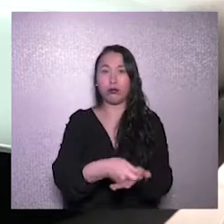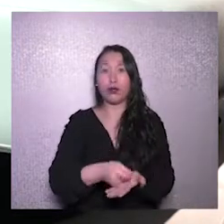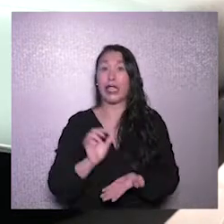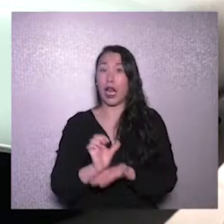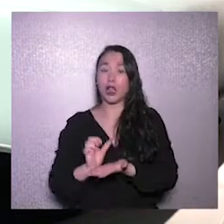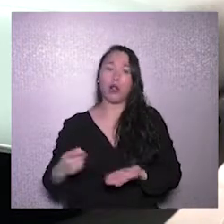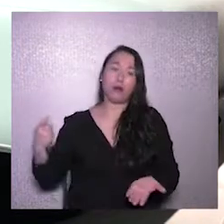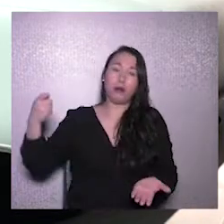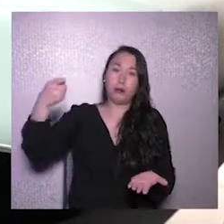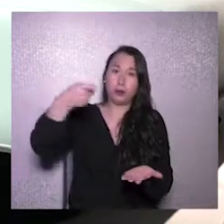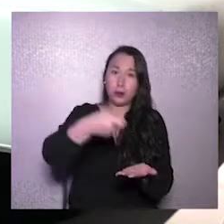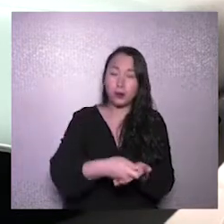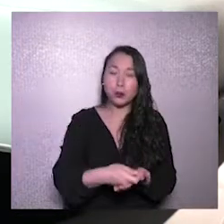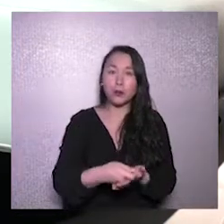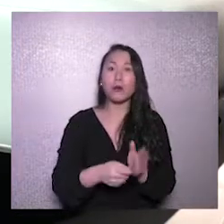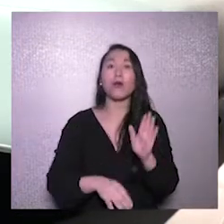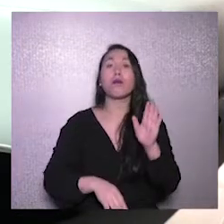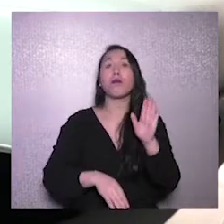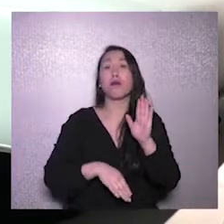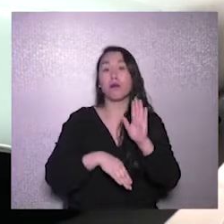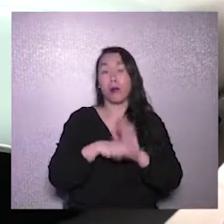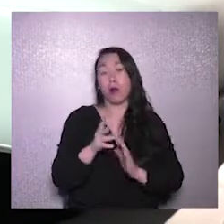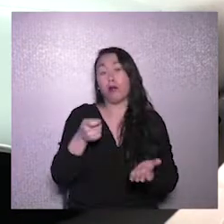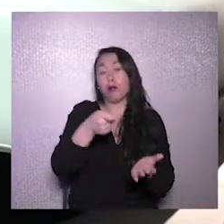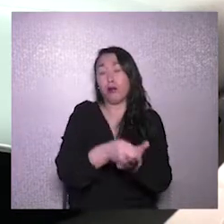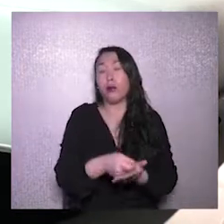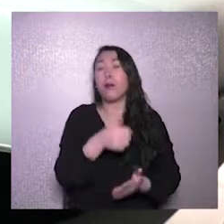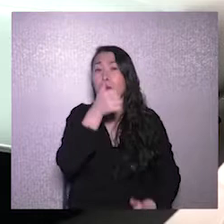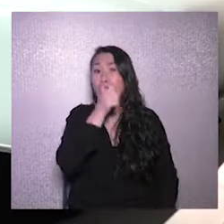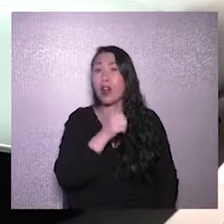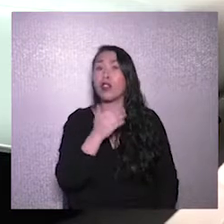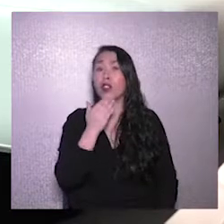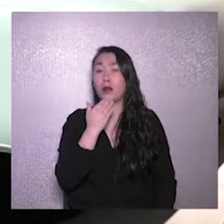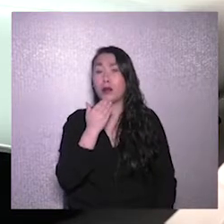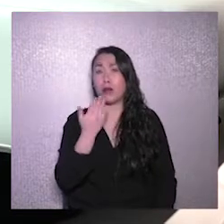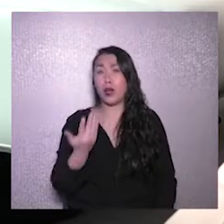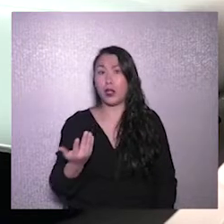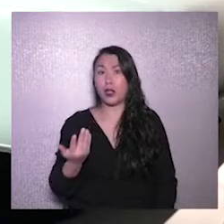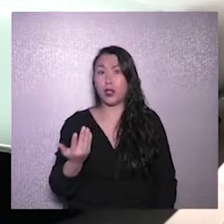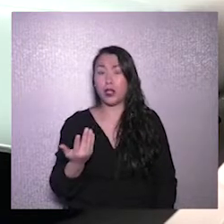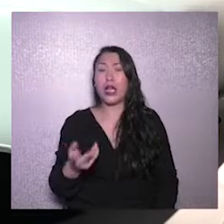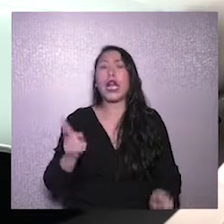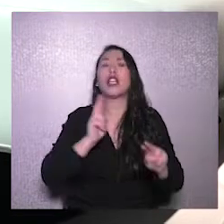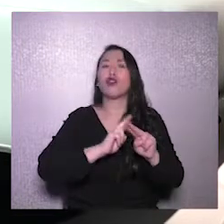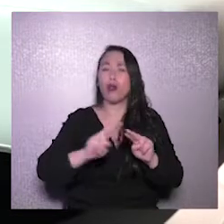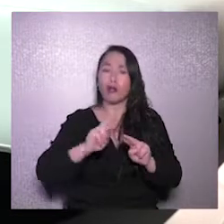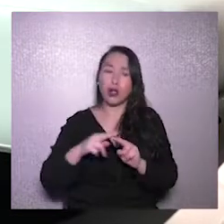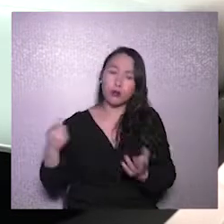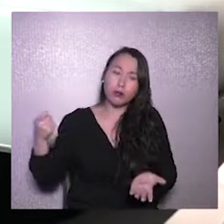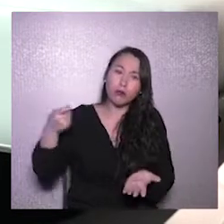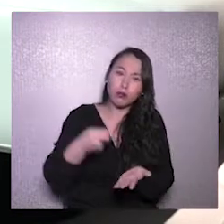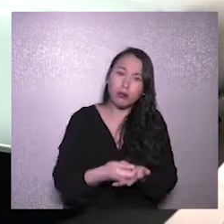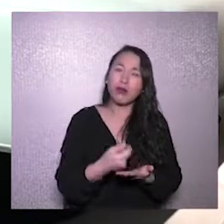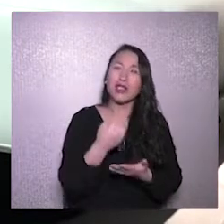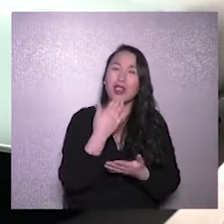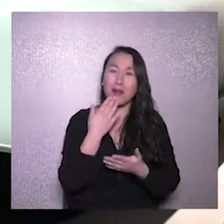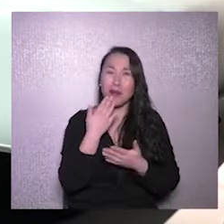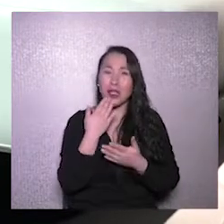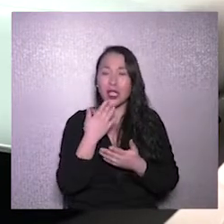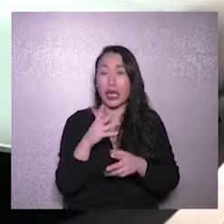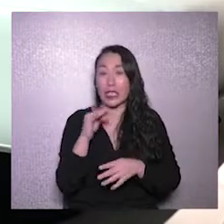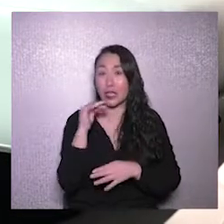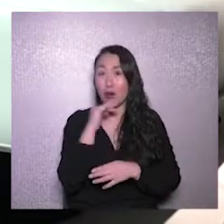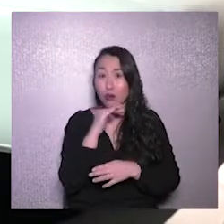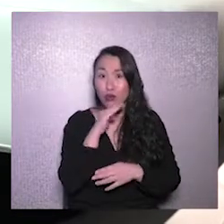Estado, mayor inversión de los privados, por supuesto, en tecnología de la salud, en soluciones que se apliquen